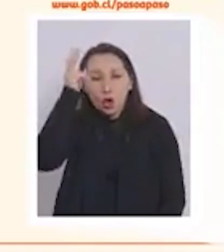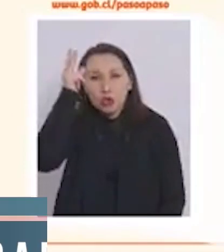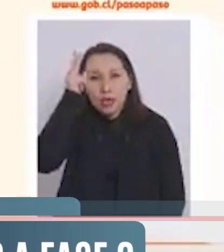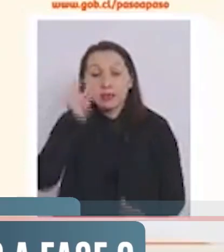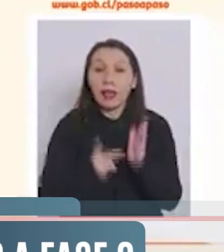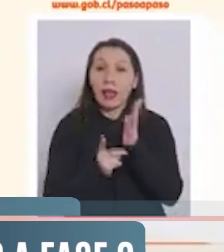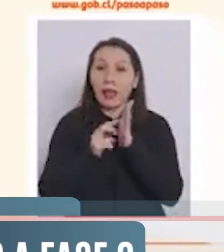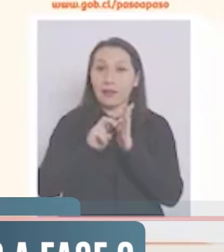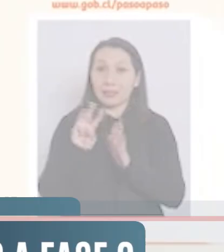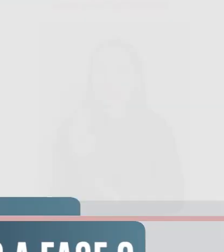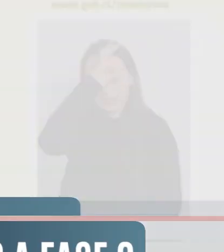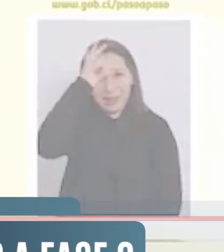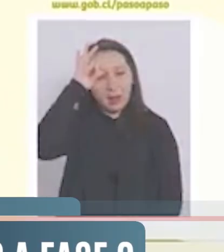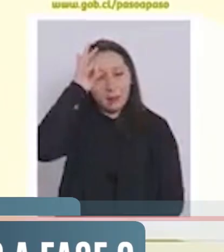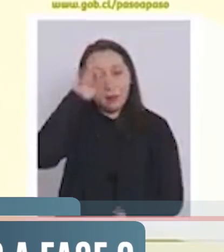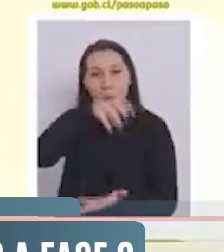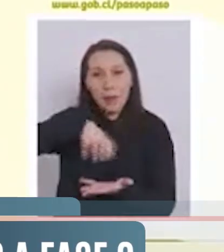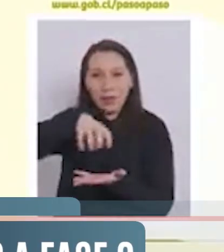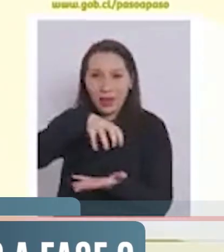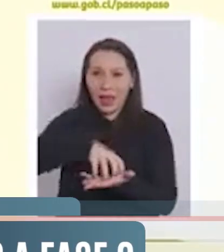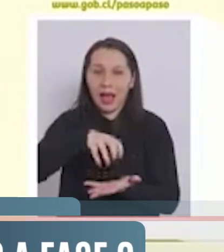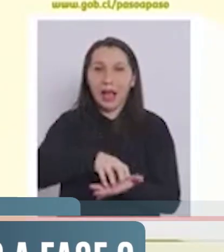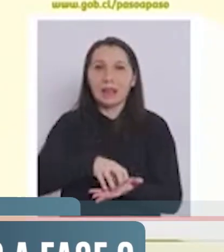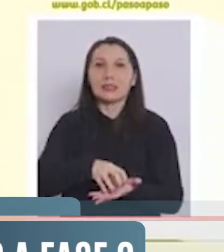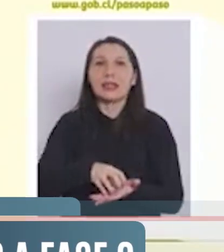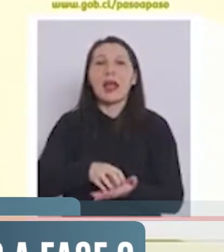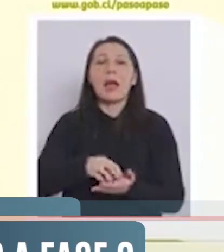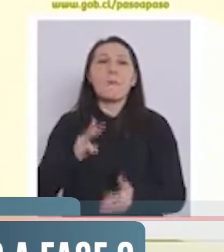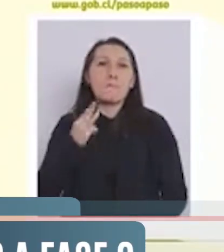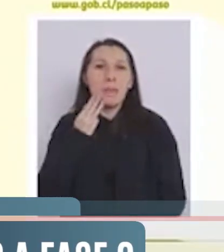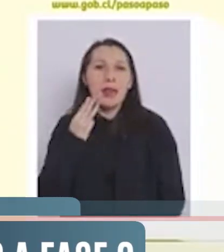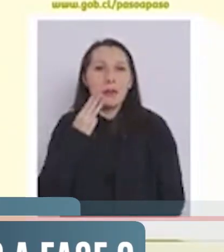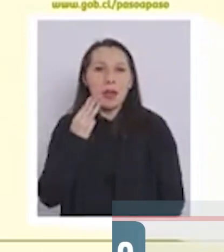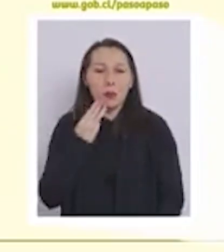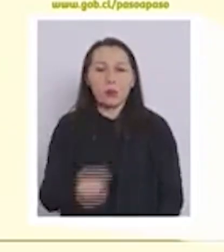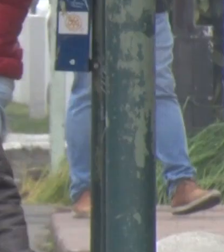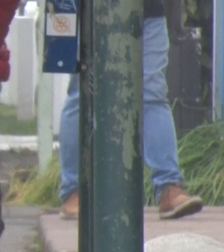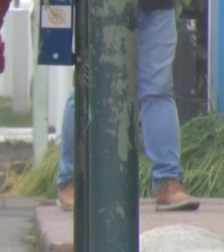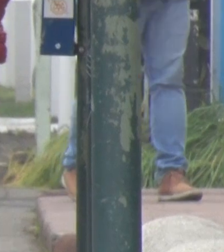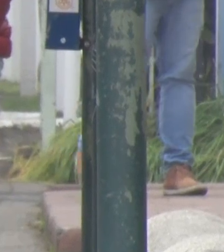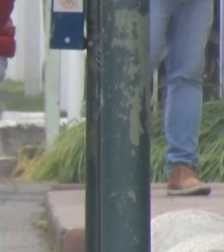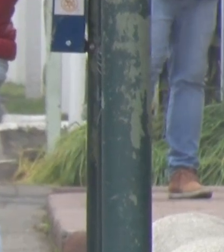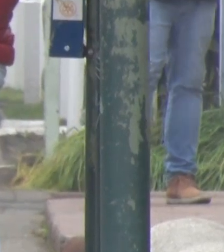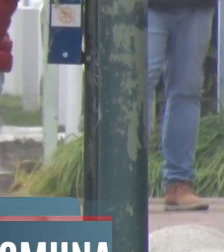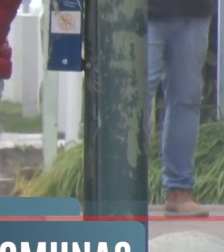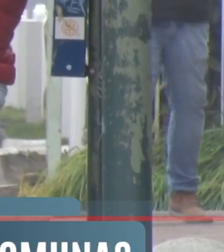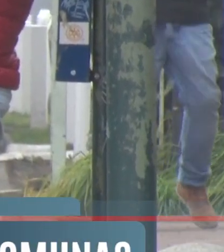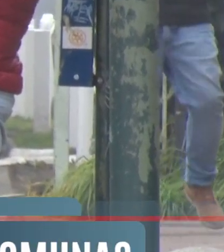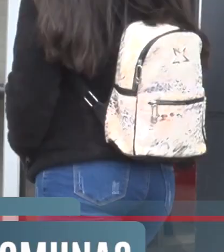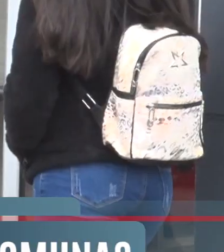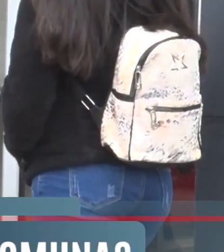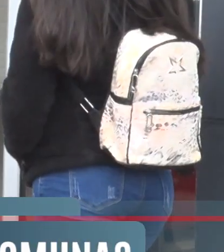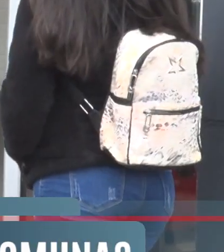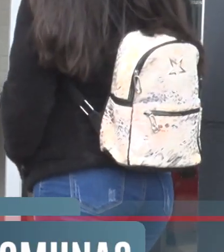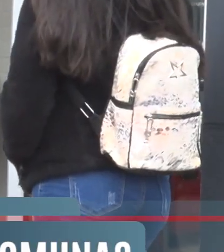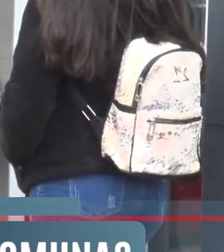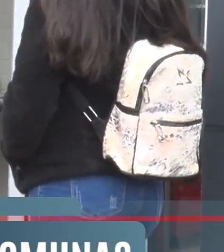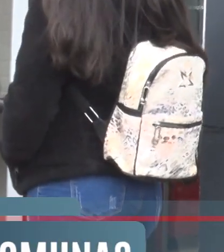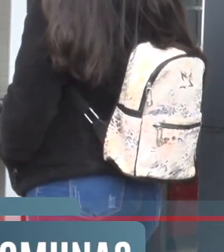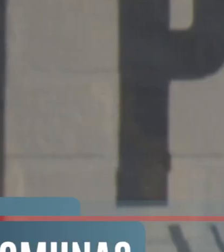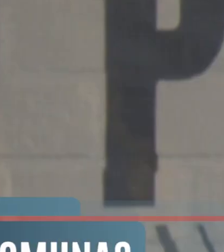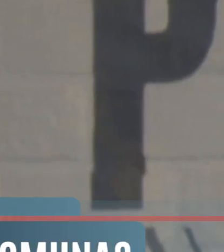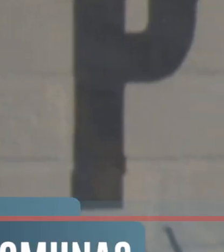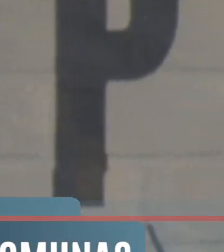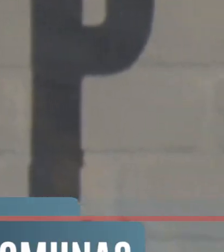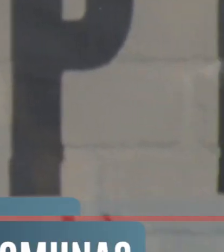avanza en la preparación temuco padre las casas y melipeuco desde este jueves entonces después de